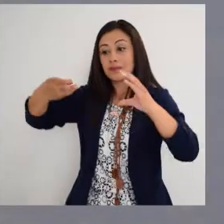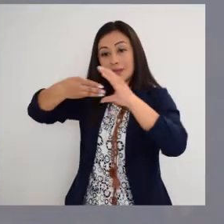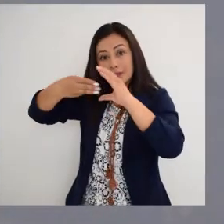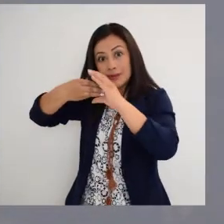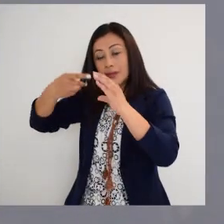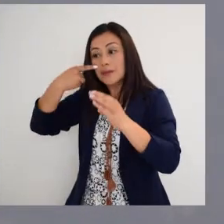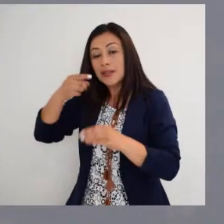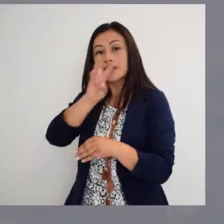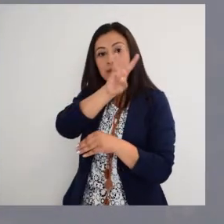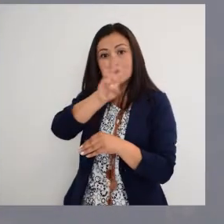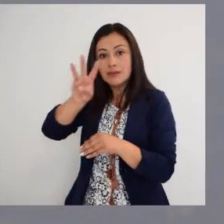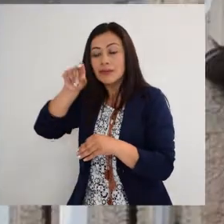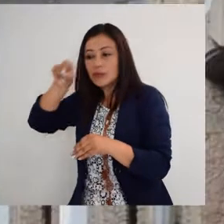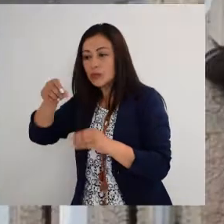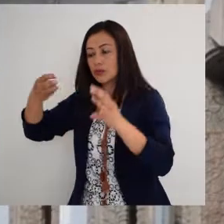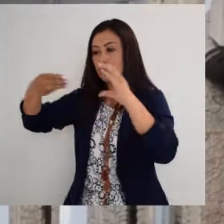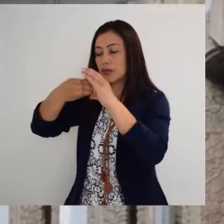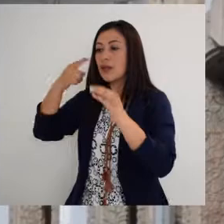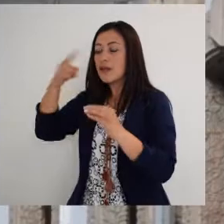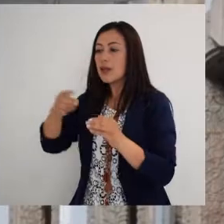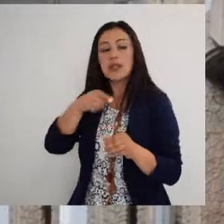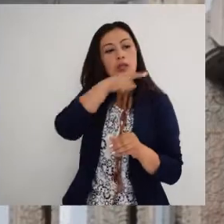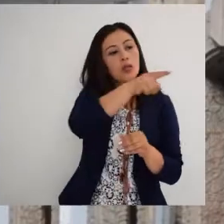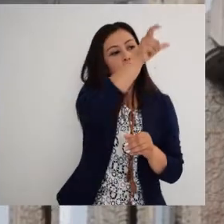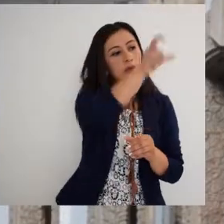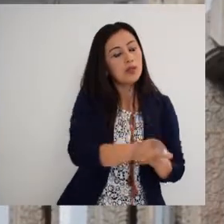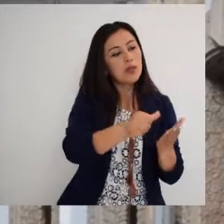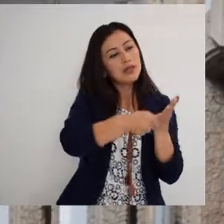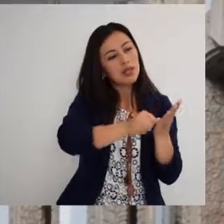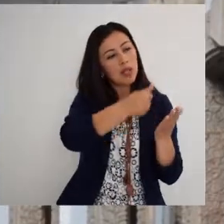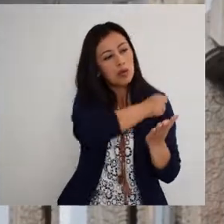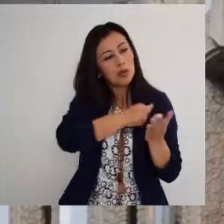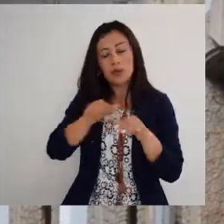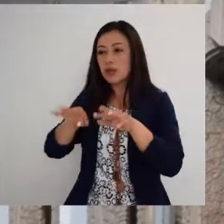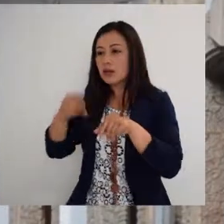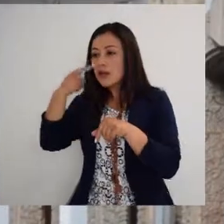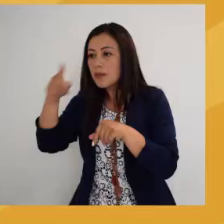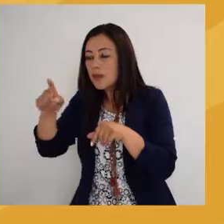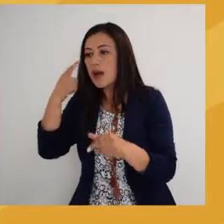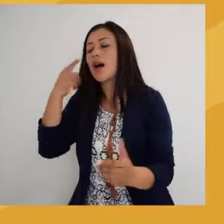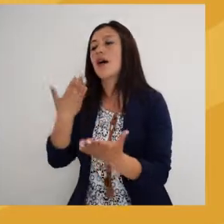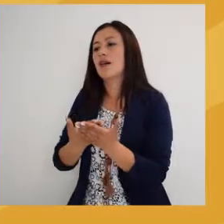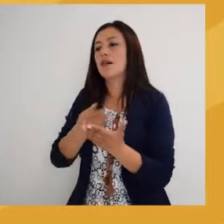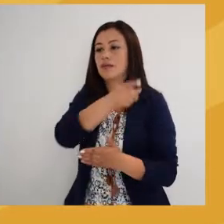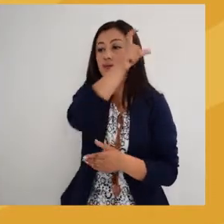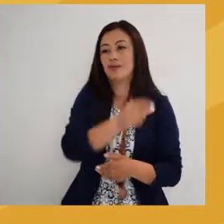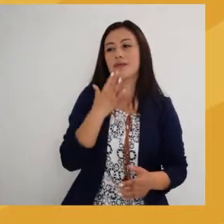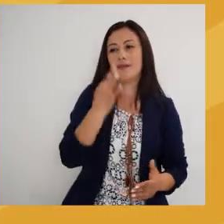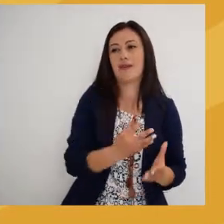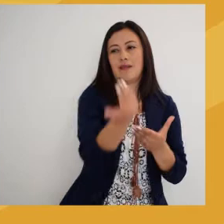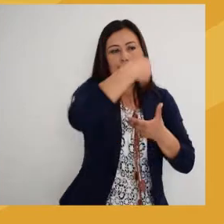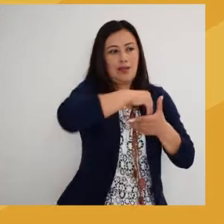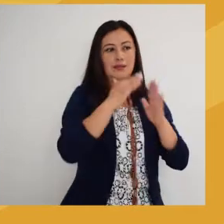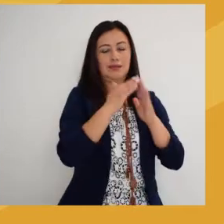censo2018.dane.gov.co y puede verificar con el número de cédula del censista la persona que lo está visitando.